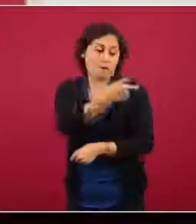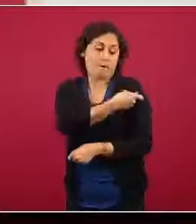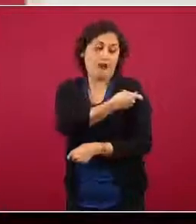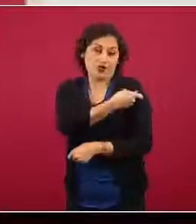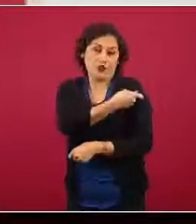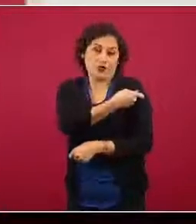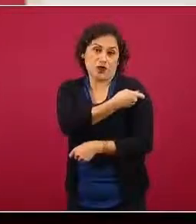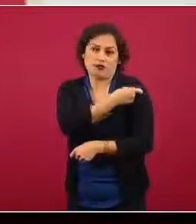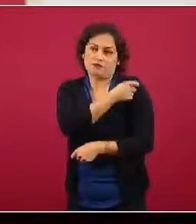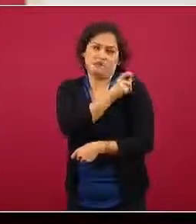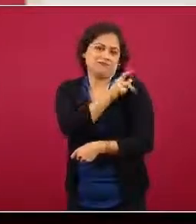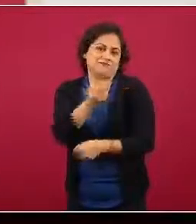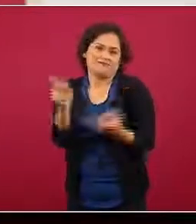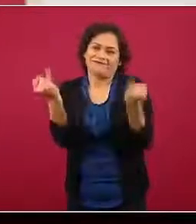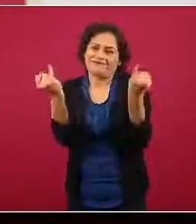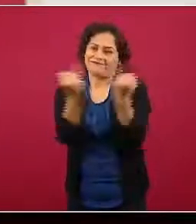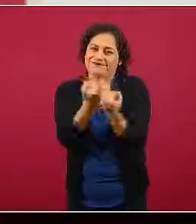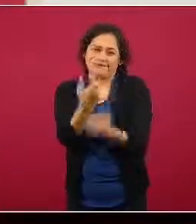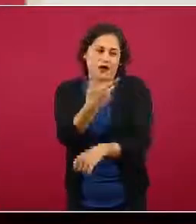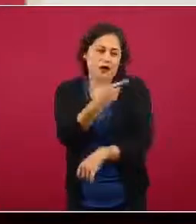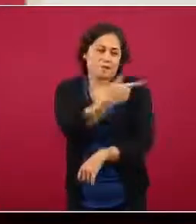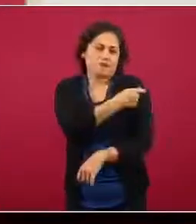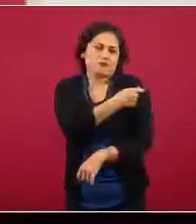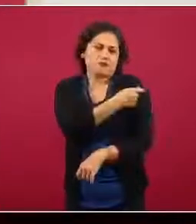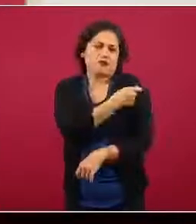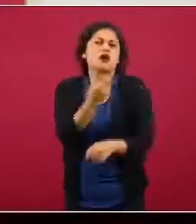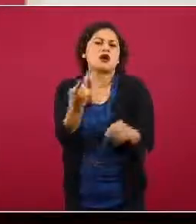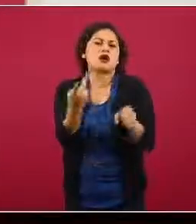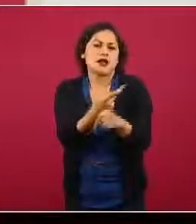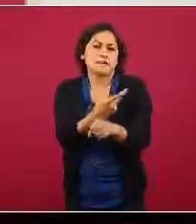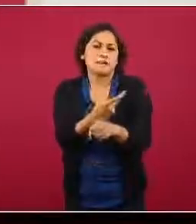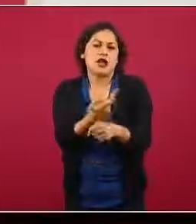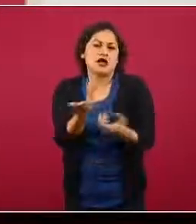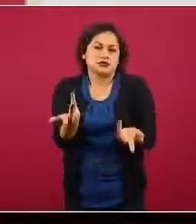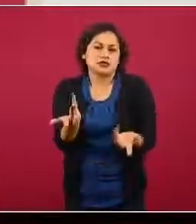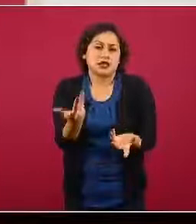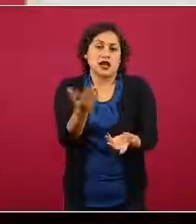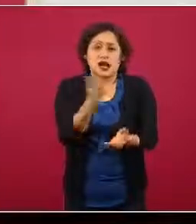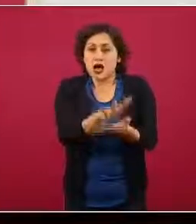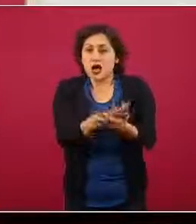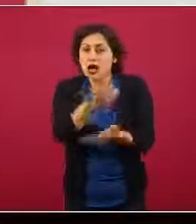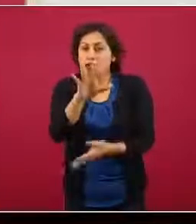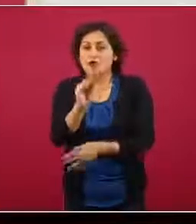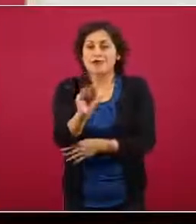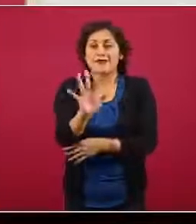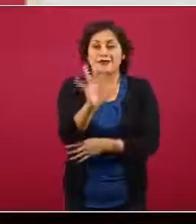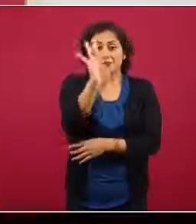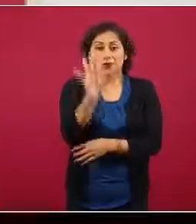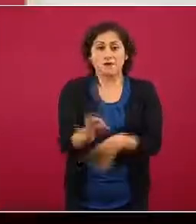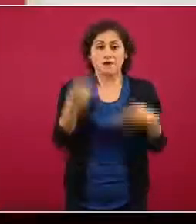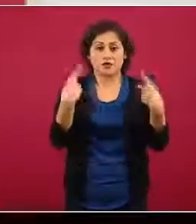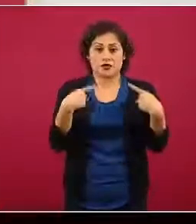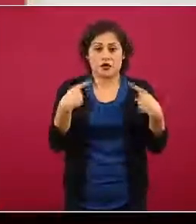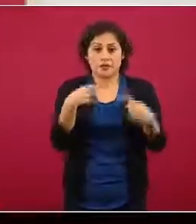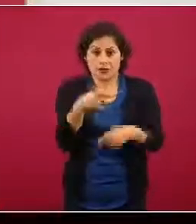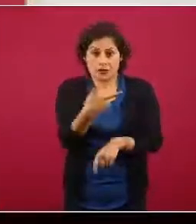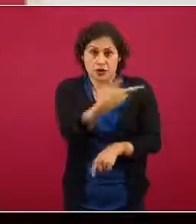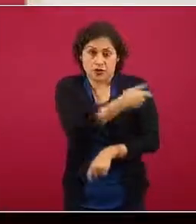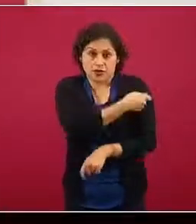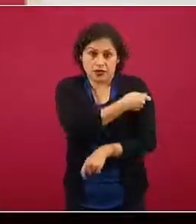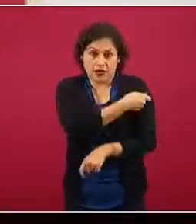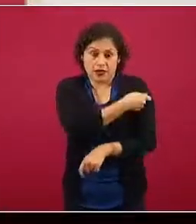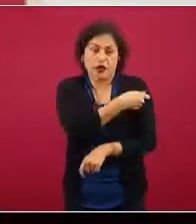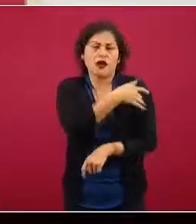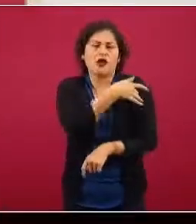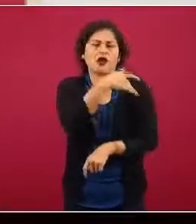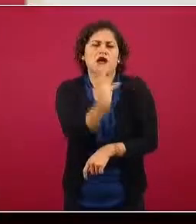aplica intramuscular, lo más seguro es que más del 95% de las personas a las que se les aplique tengan